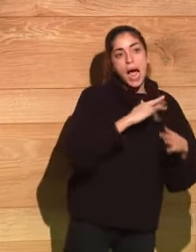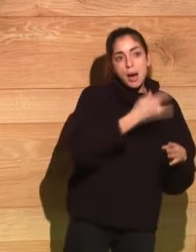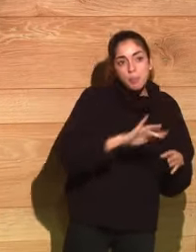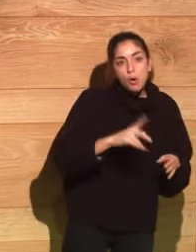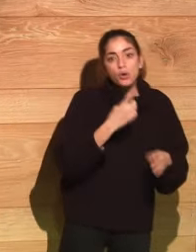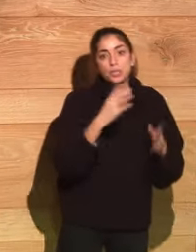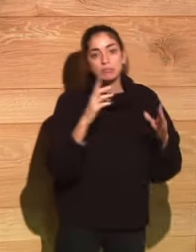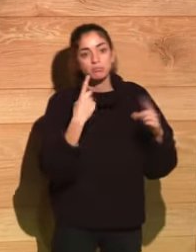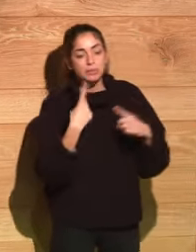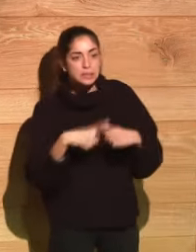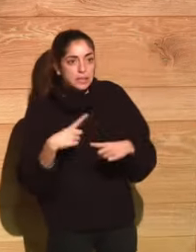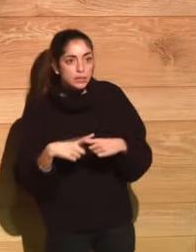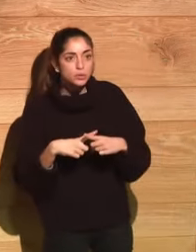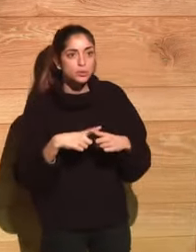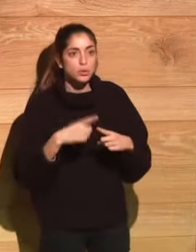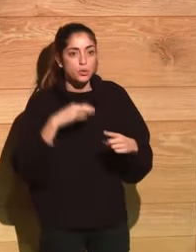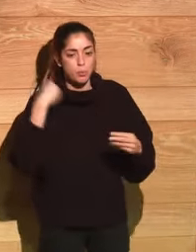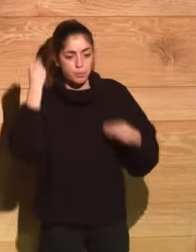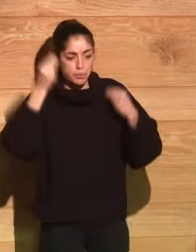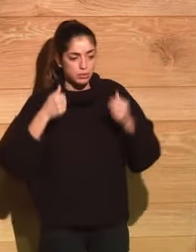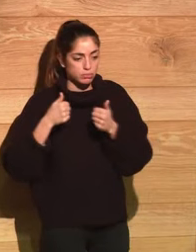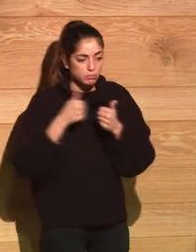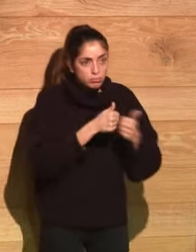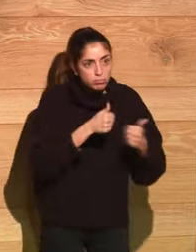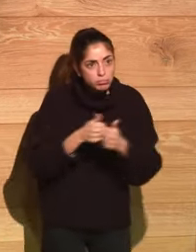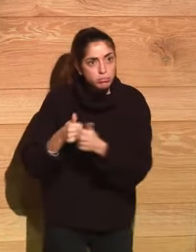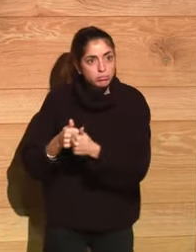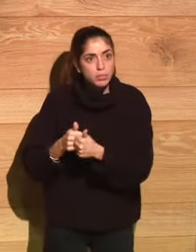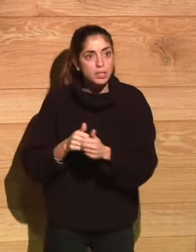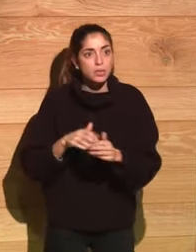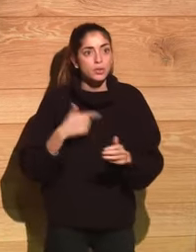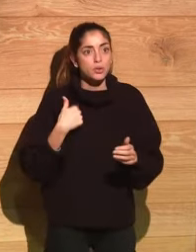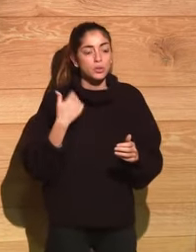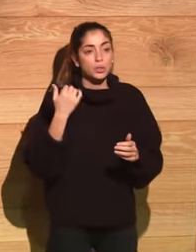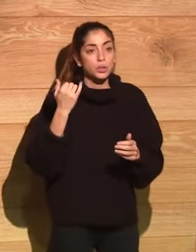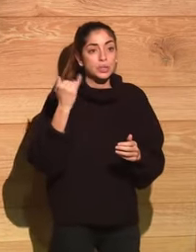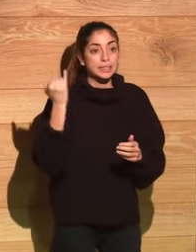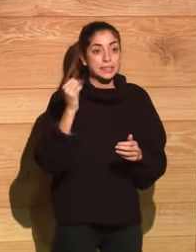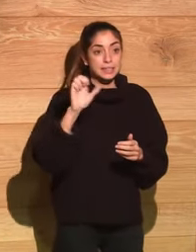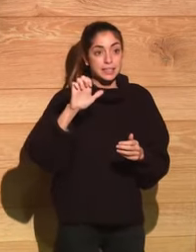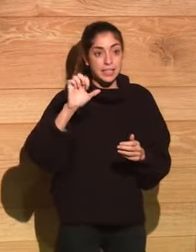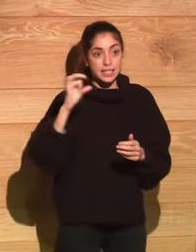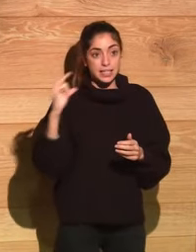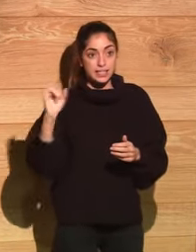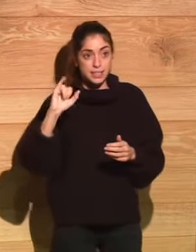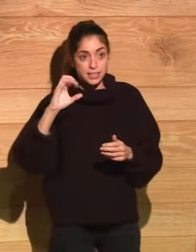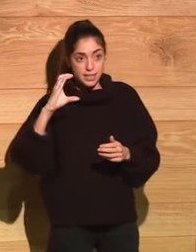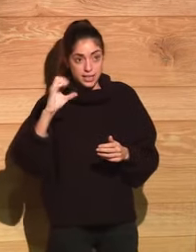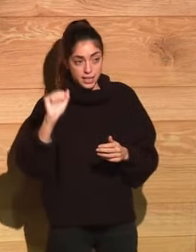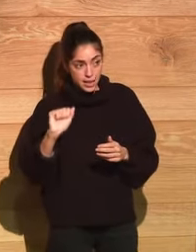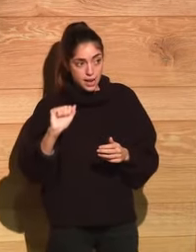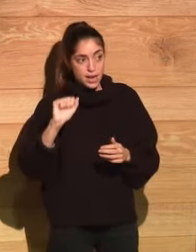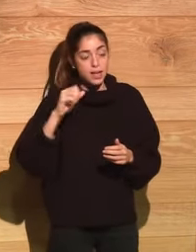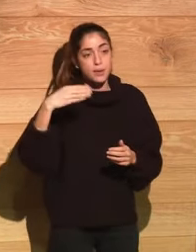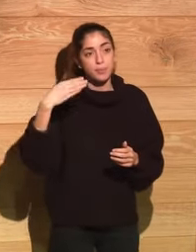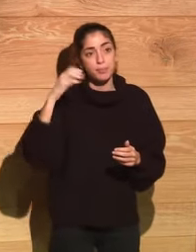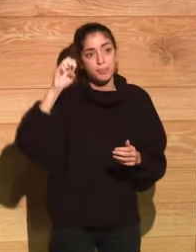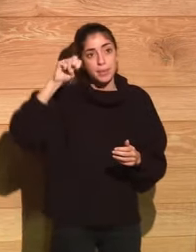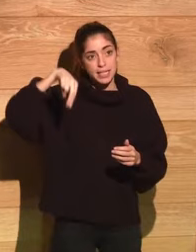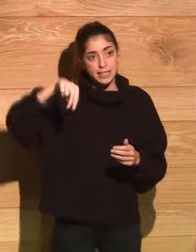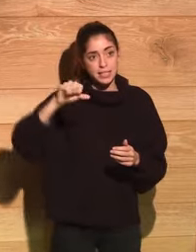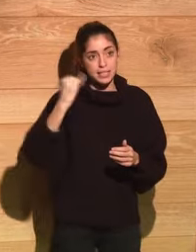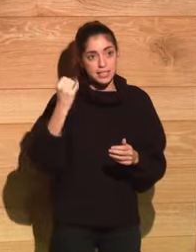estando perseguido, y yo qué sé, pienso en nombres como Jessica Benjamin, Julia Kristeva, Belinda Cannon, más jóvenes,